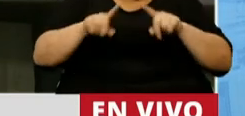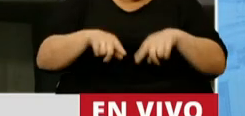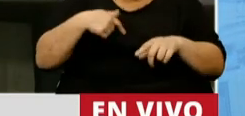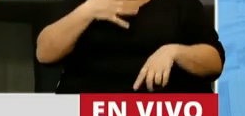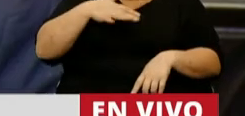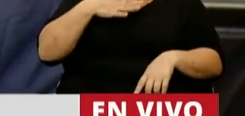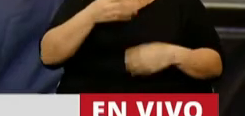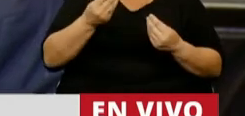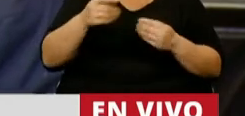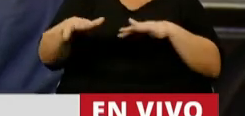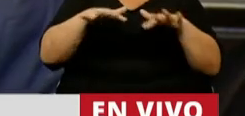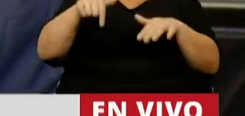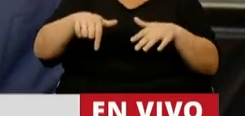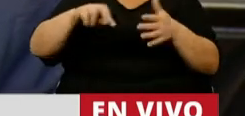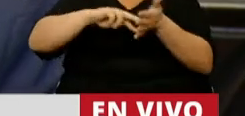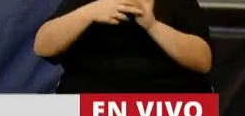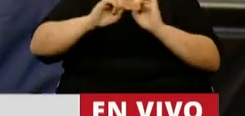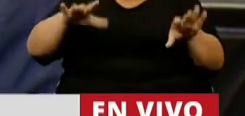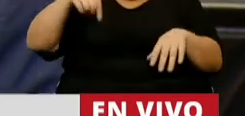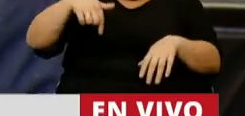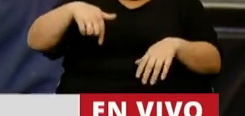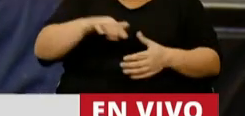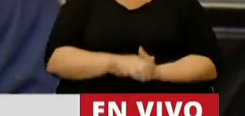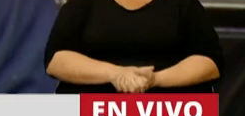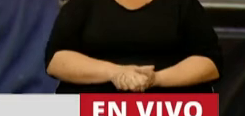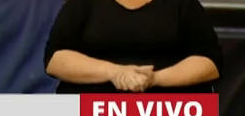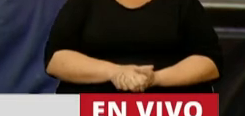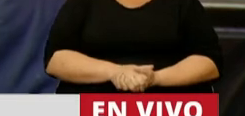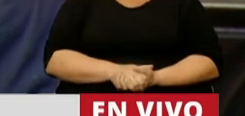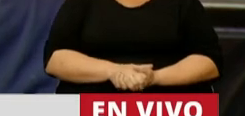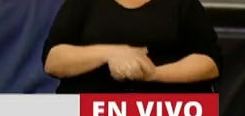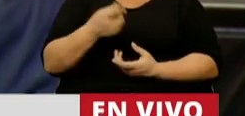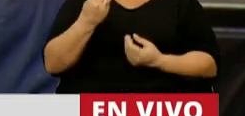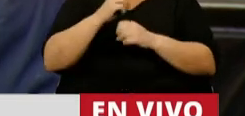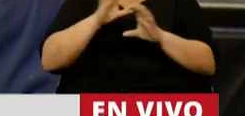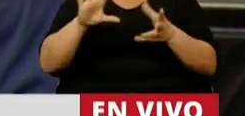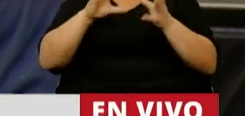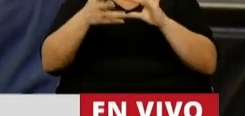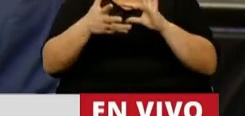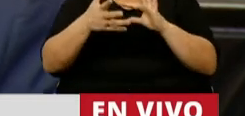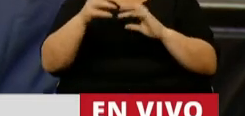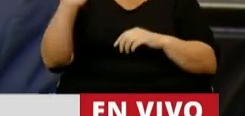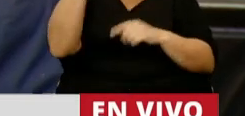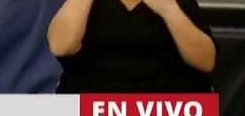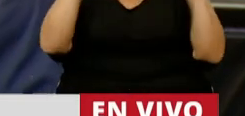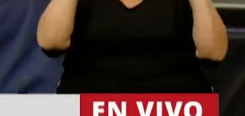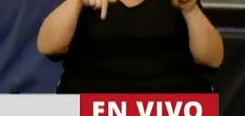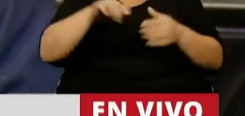También lo entiendo porque el contexto de crisis que hoy atravesamos tiene por su gravedad características